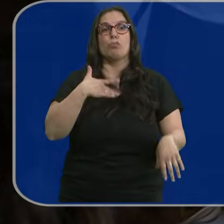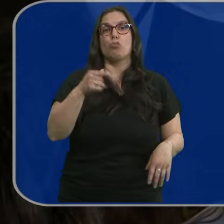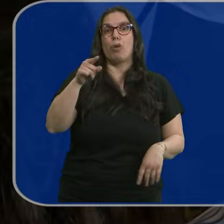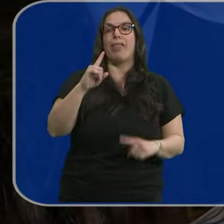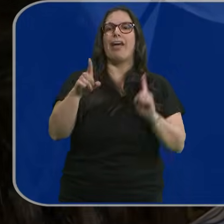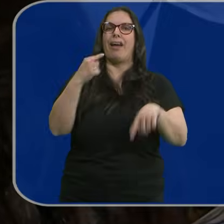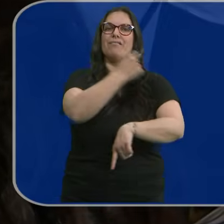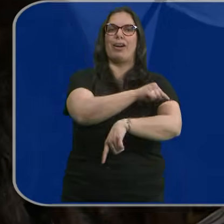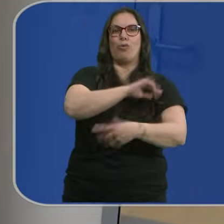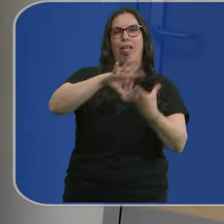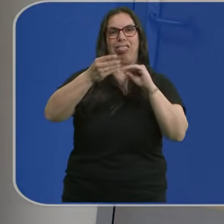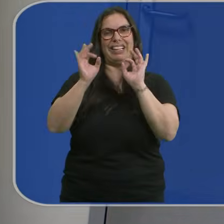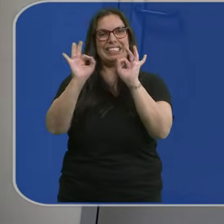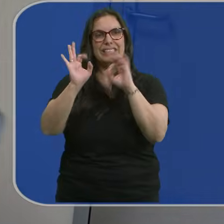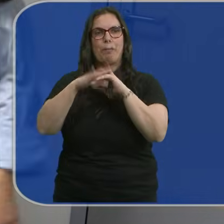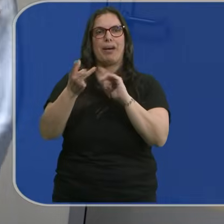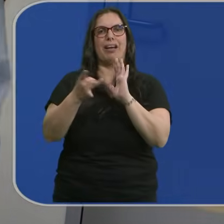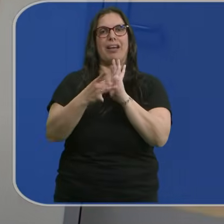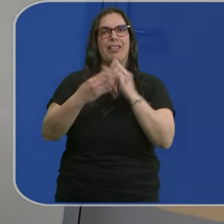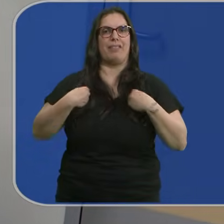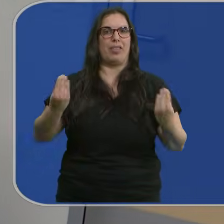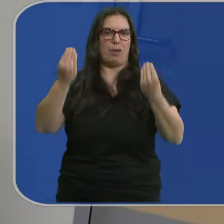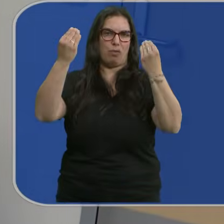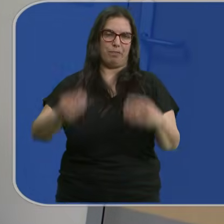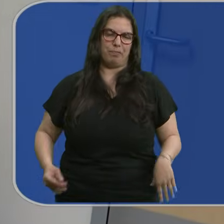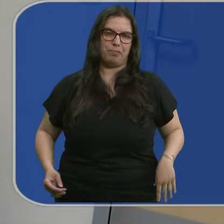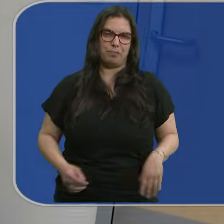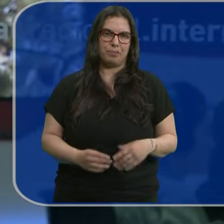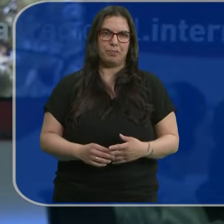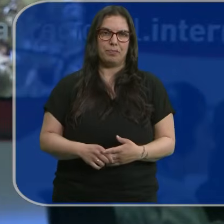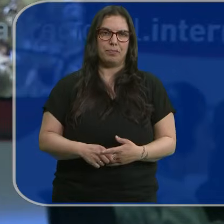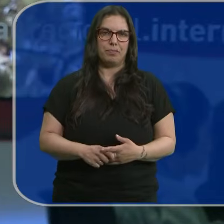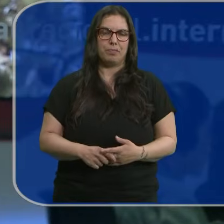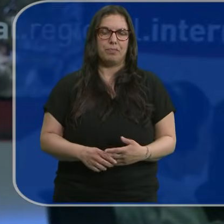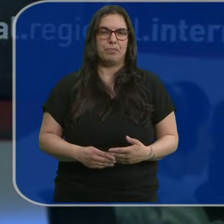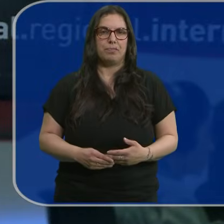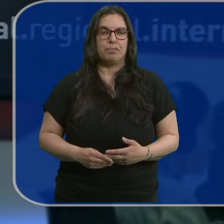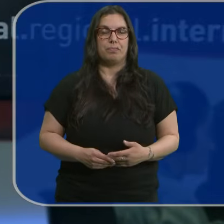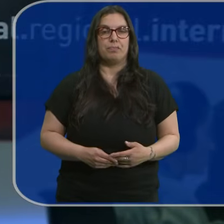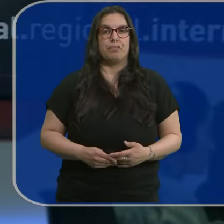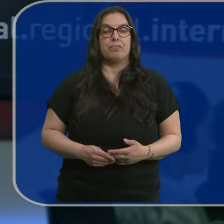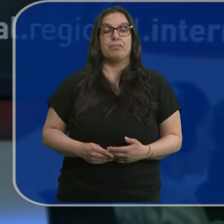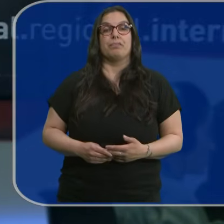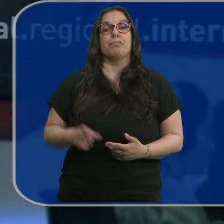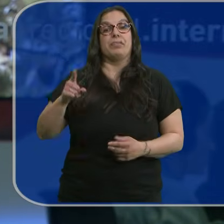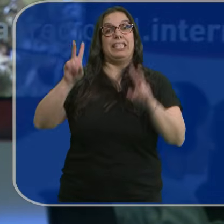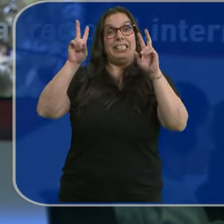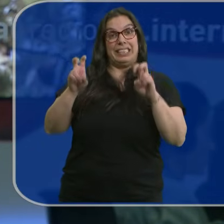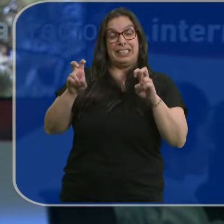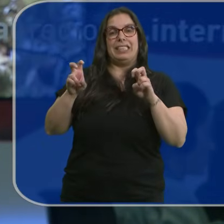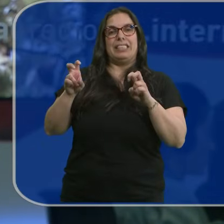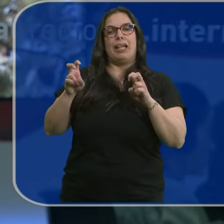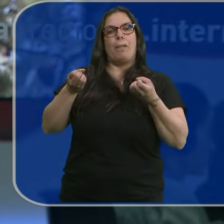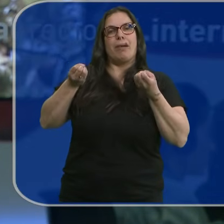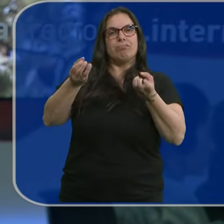una vacuna específica que mejorará su calidad de vida. Pues nadie mejor para complementar esta